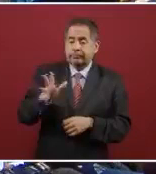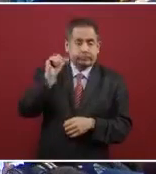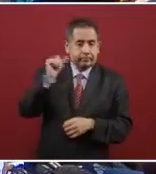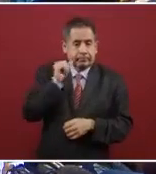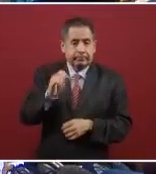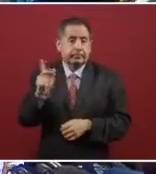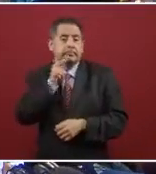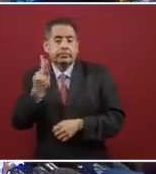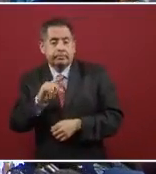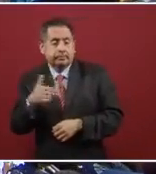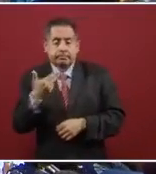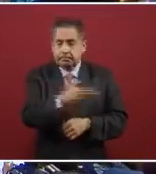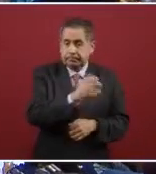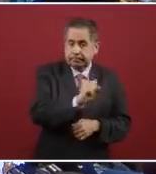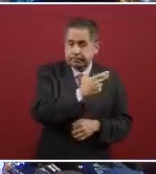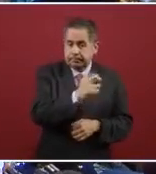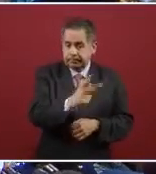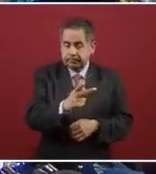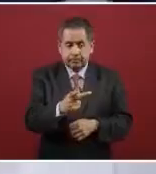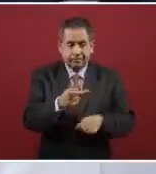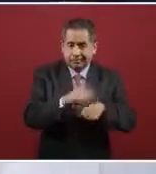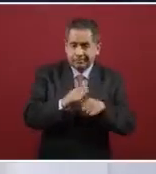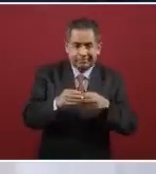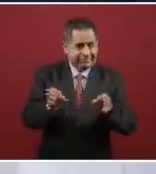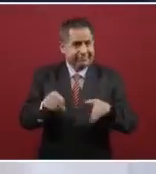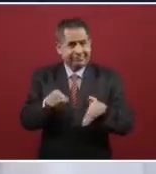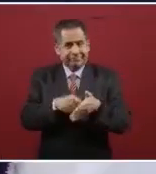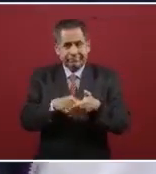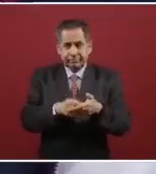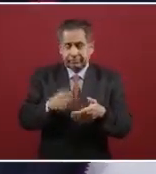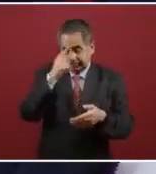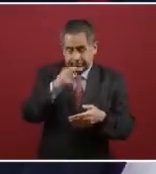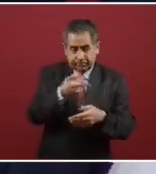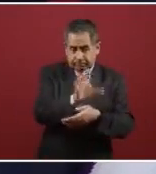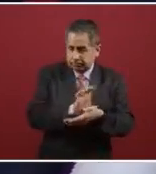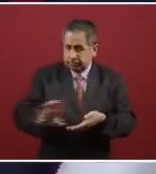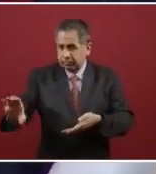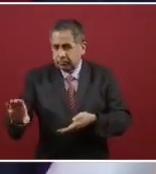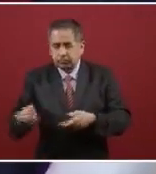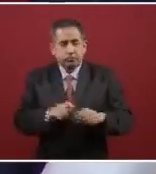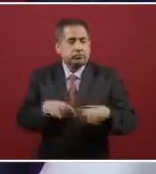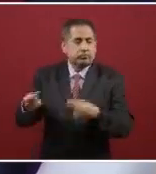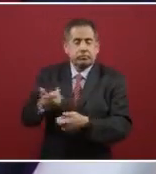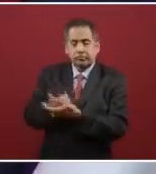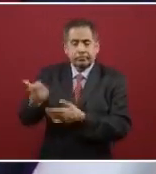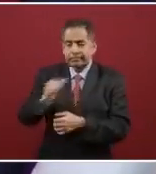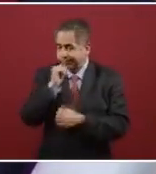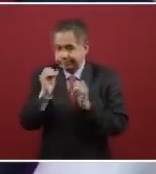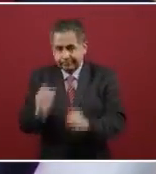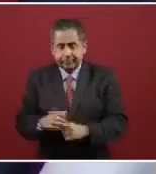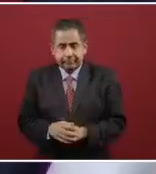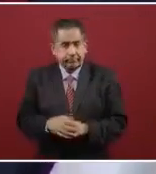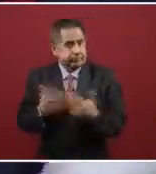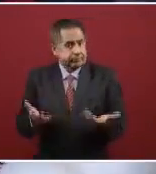la Secretaría de Hacienda y Crédito Público una aprobación, que le canalizaran recursos, no se les ha dado,